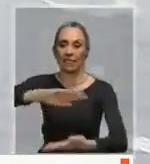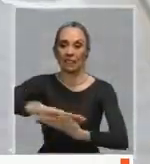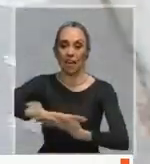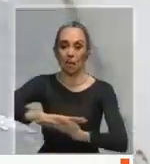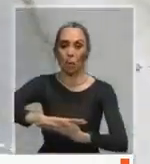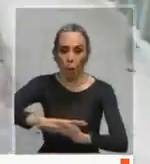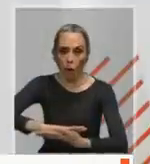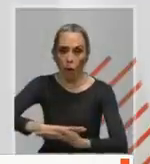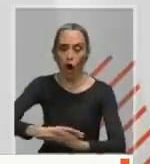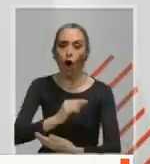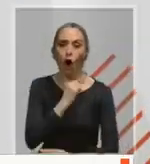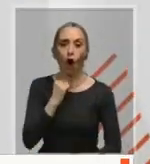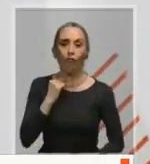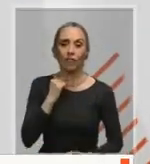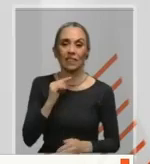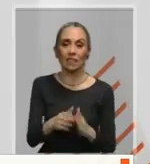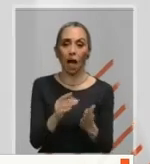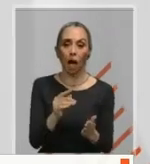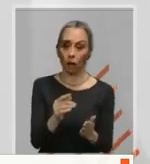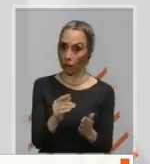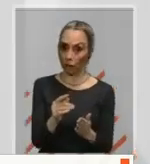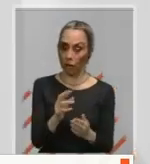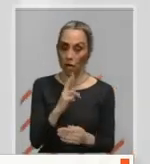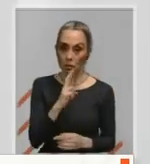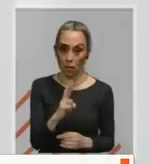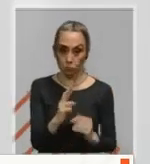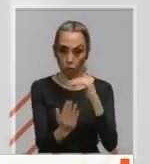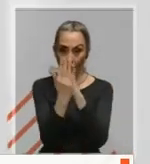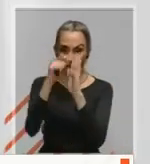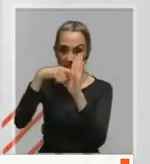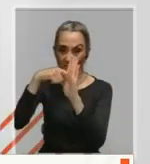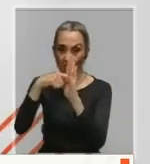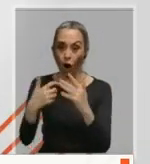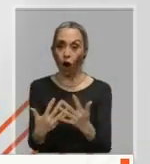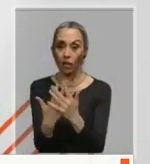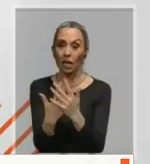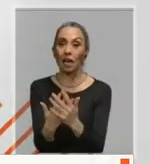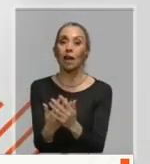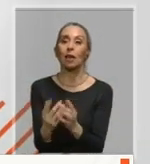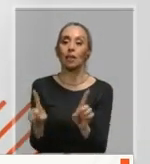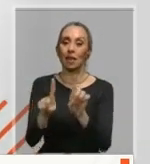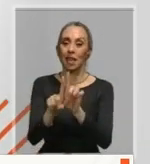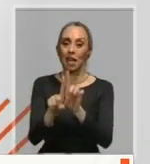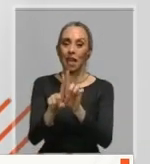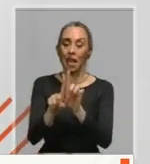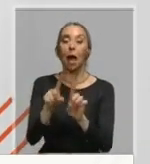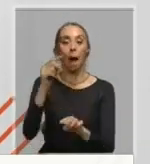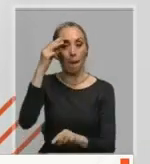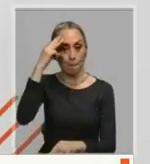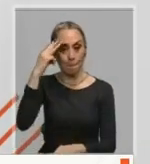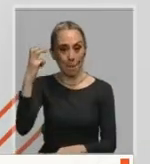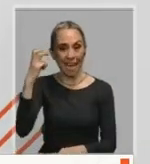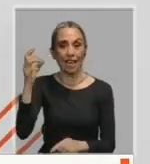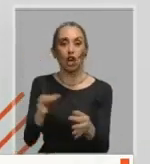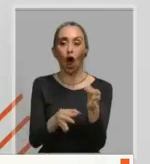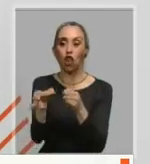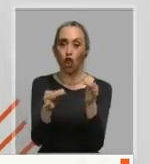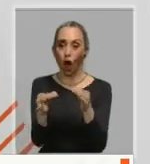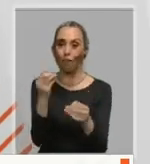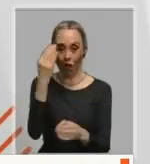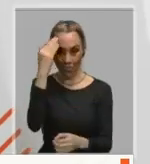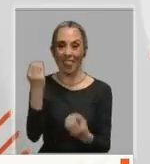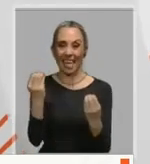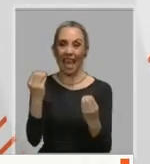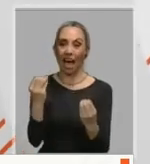¡qué pena! Reacciones diversas generó este video en redes sociales de una pareja en México. Tenía que ser un gran día para ellos, pero...